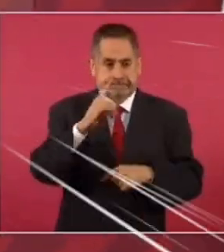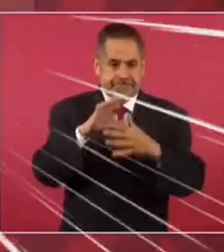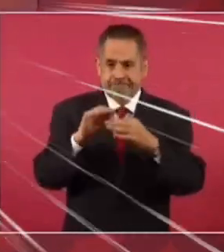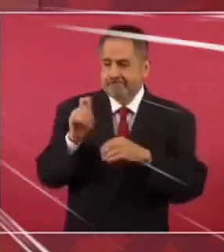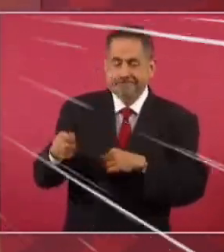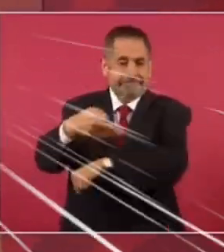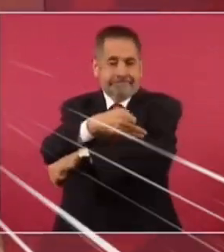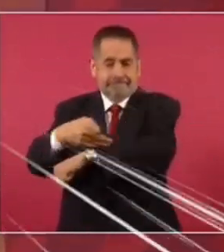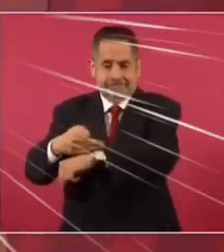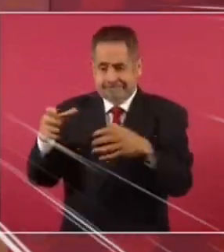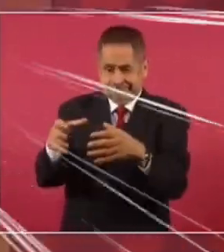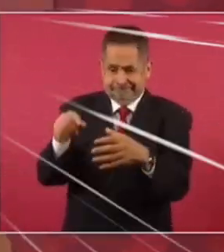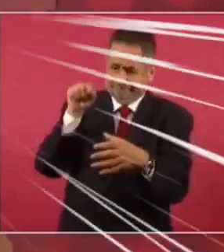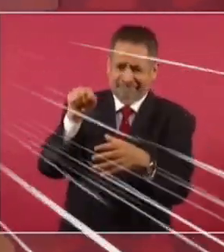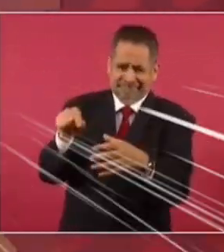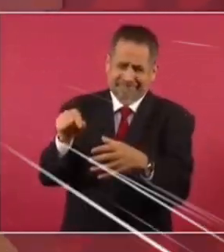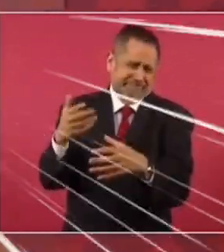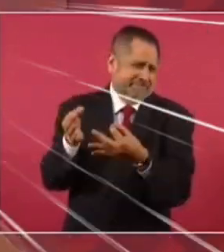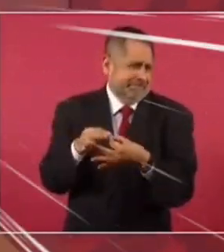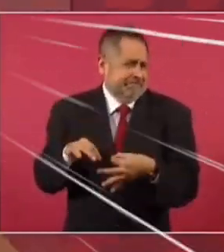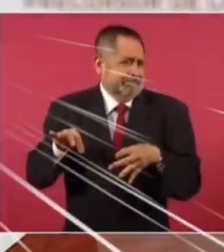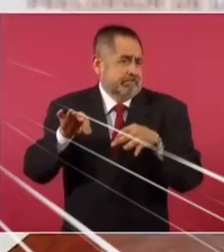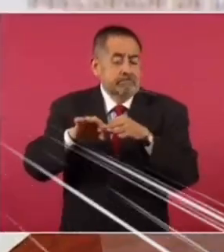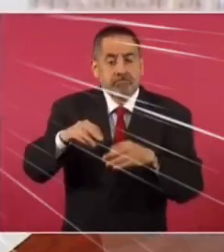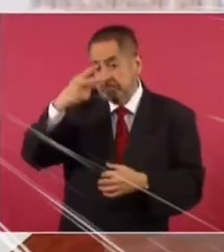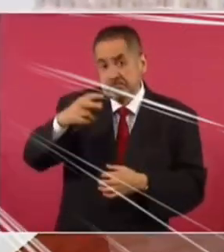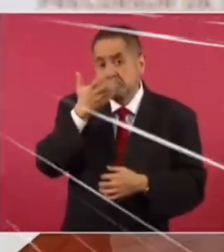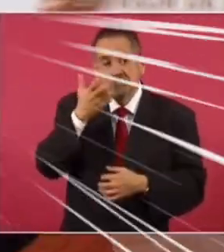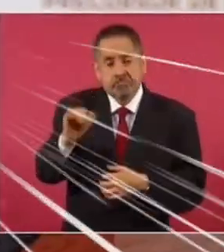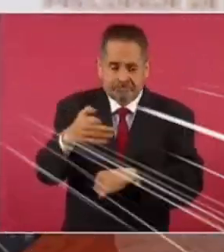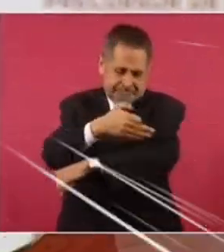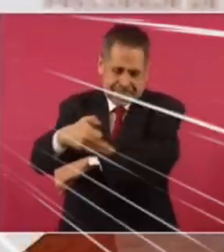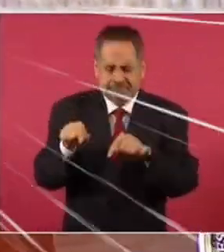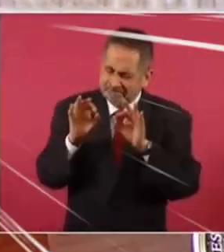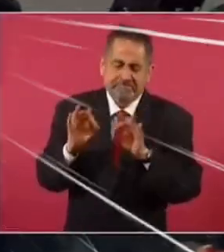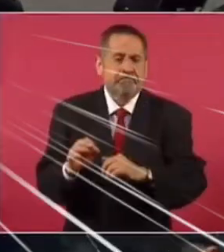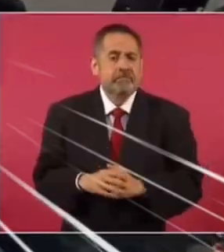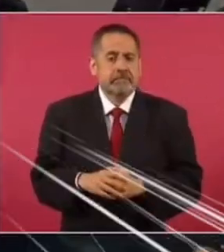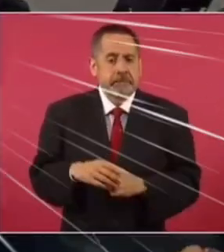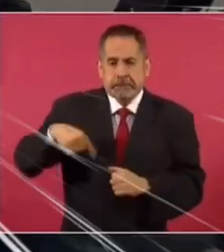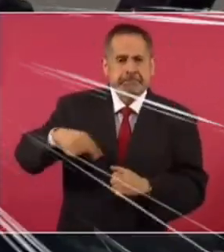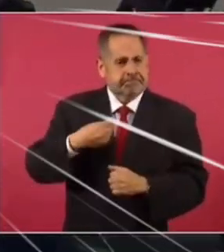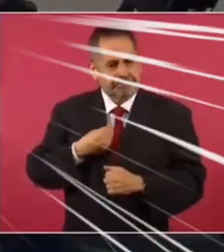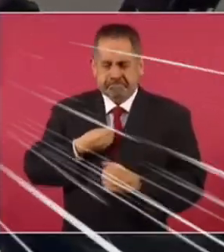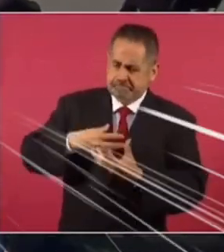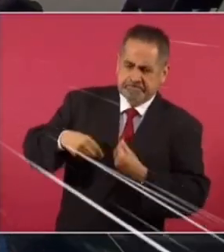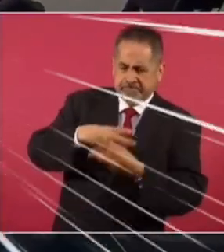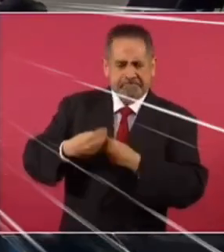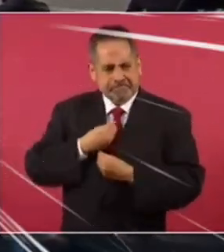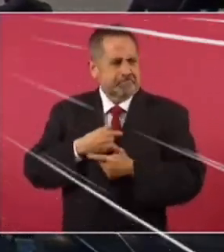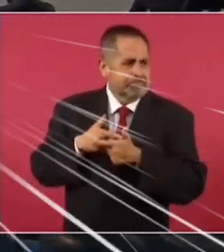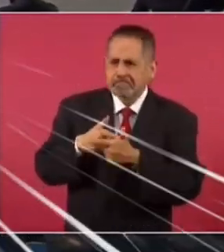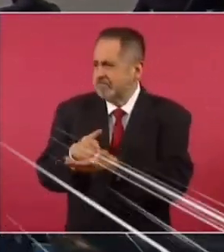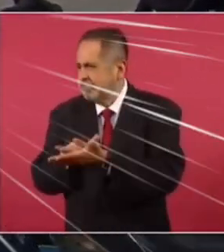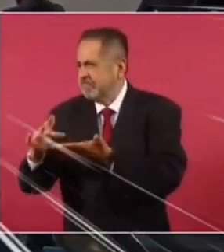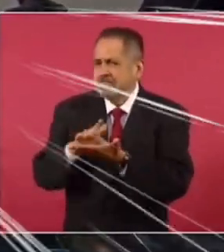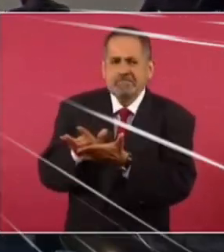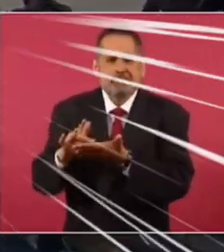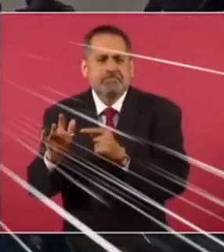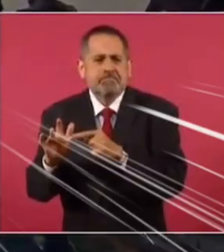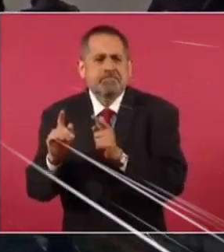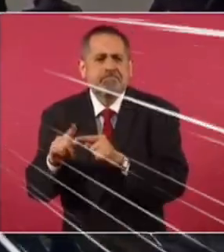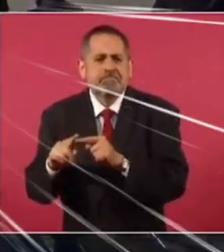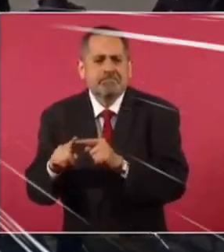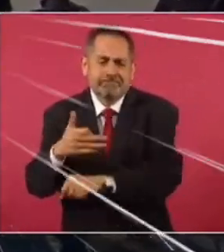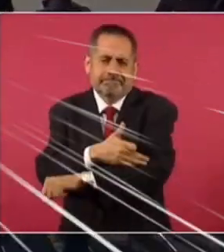fundamental, la familia mexicana. Es que eso hace la diferencia. Nosotros hemos podido resistir todos los